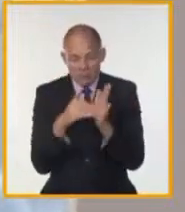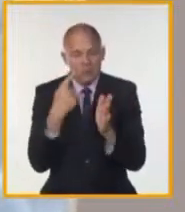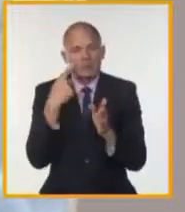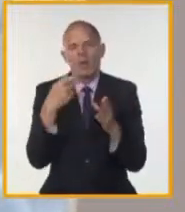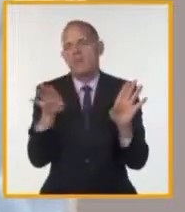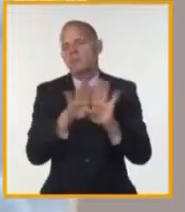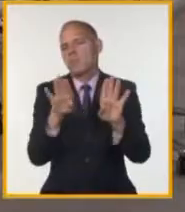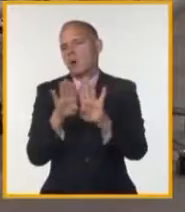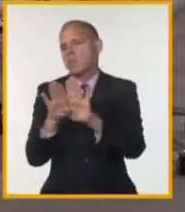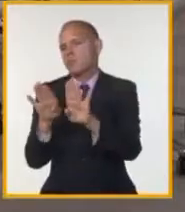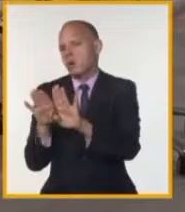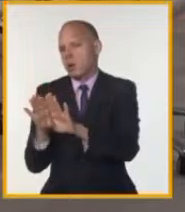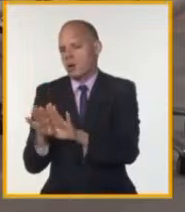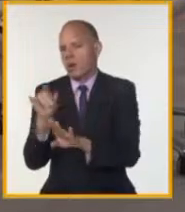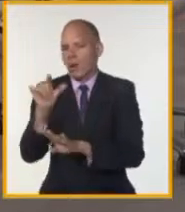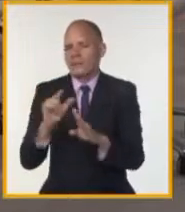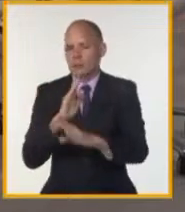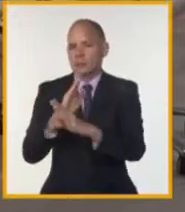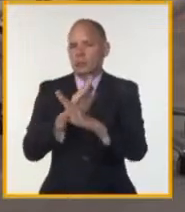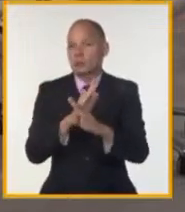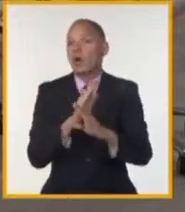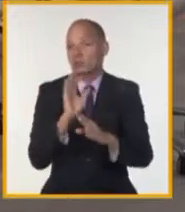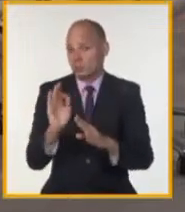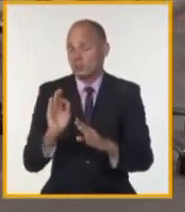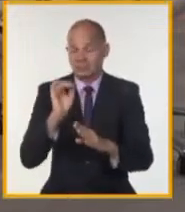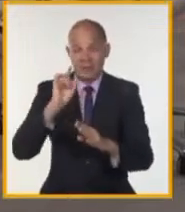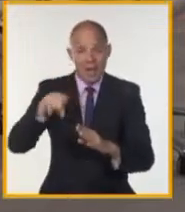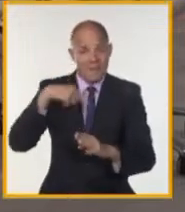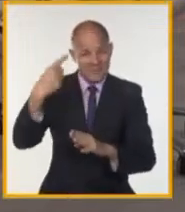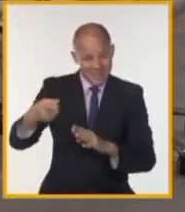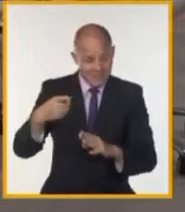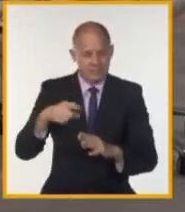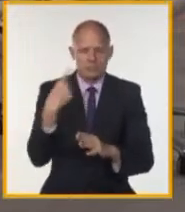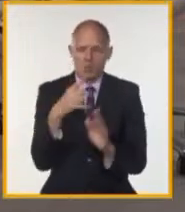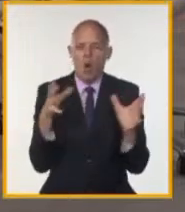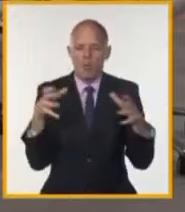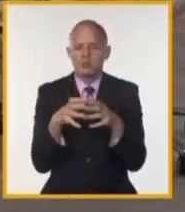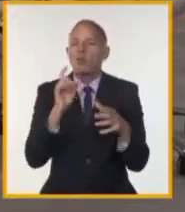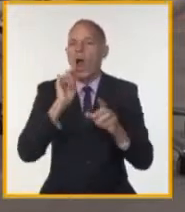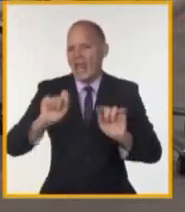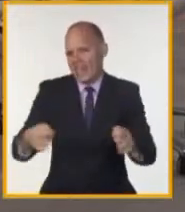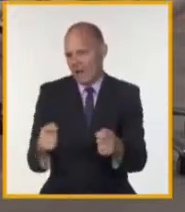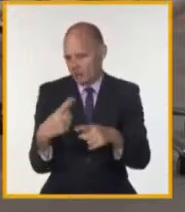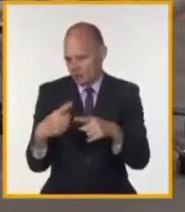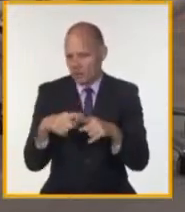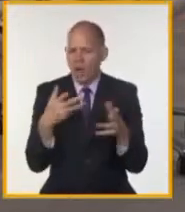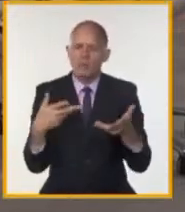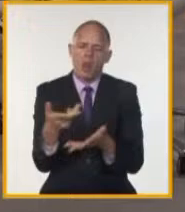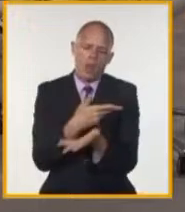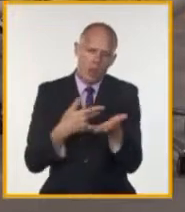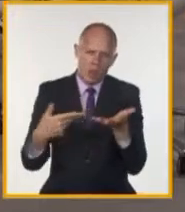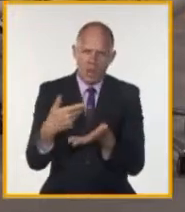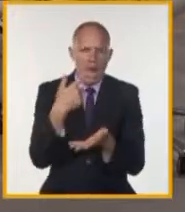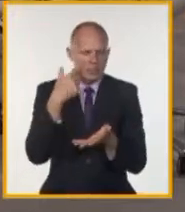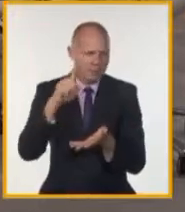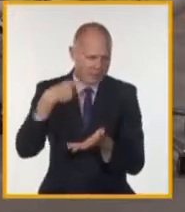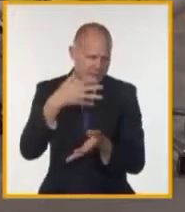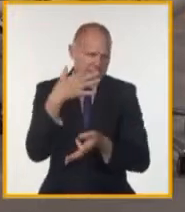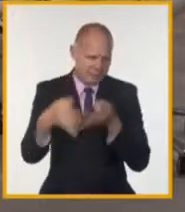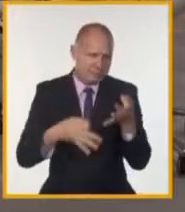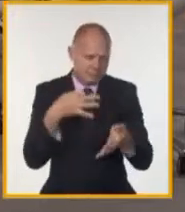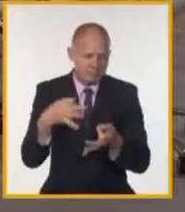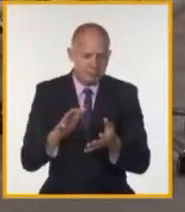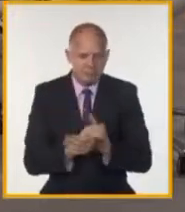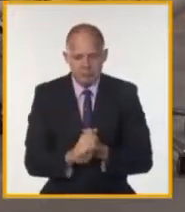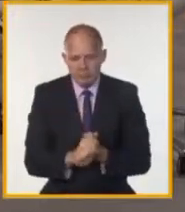de análisis en el... Sí, cómo no, estoy casi convencido, así que no voy a abundar mucho en eso. Por lo demás, todo lo que